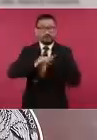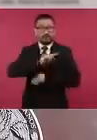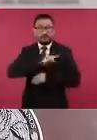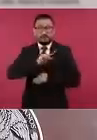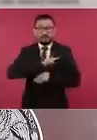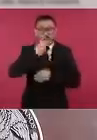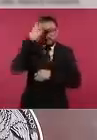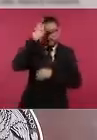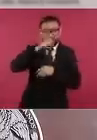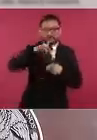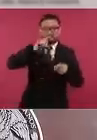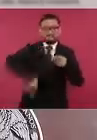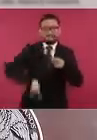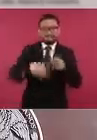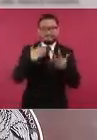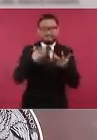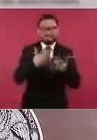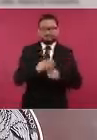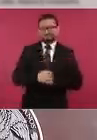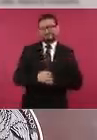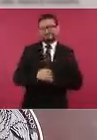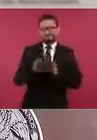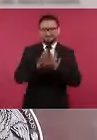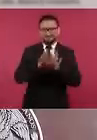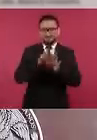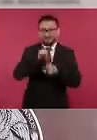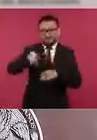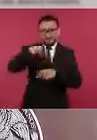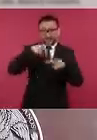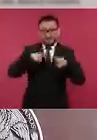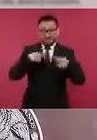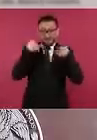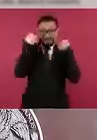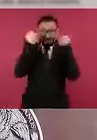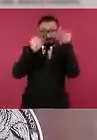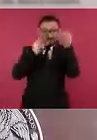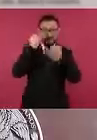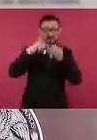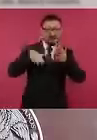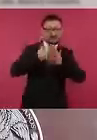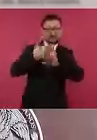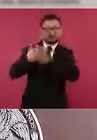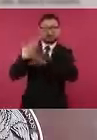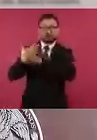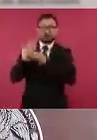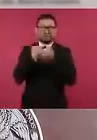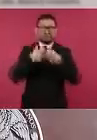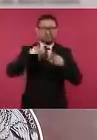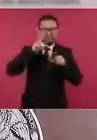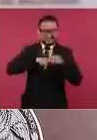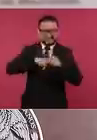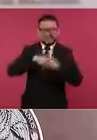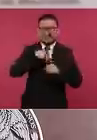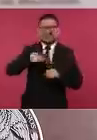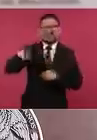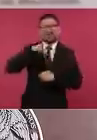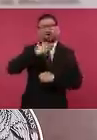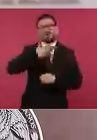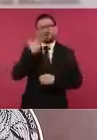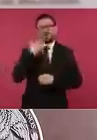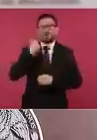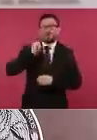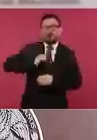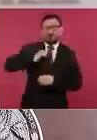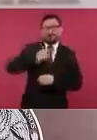esto. Cuando se agotan los recursos y la imaginación en la guerra sucia, se recurre a los viejos ataques, aunque